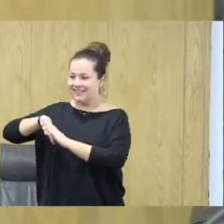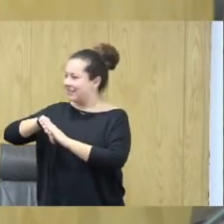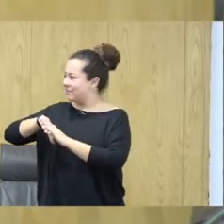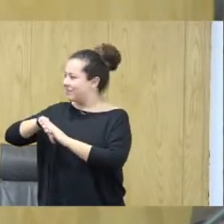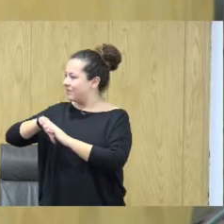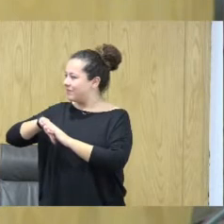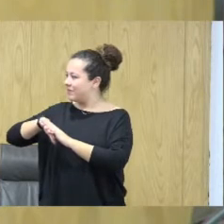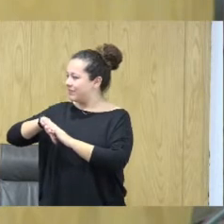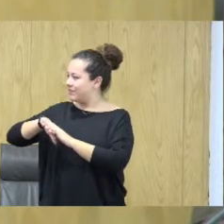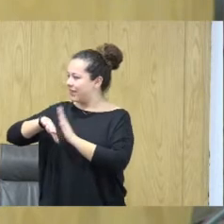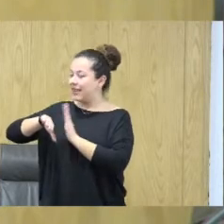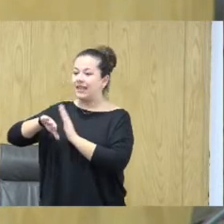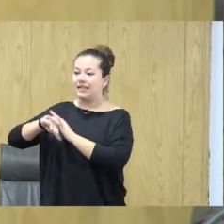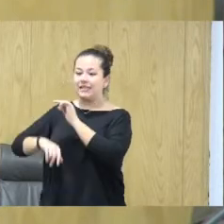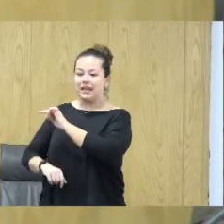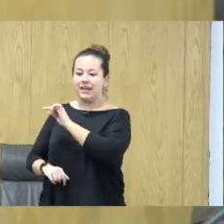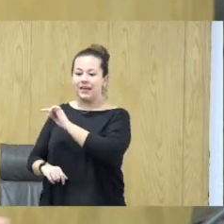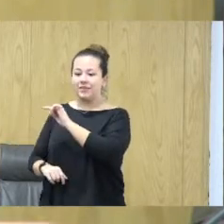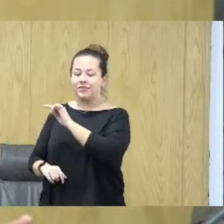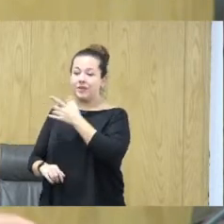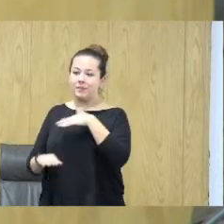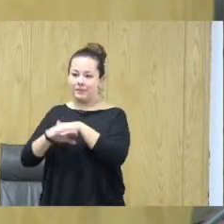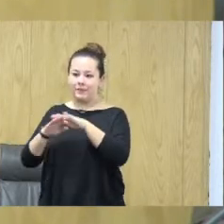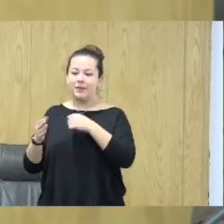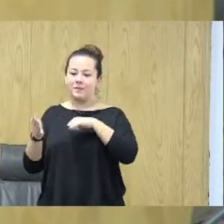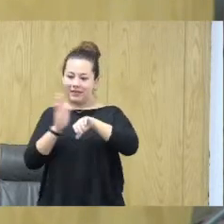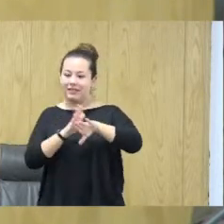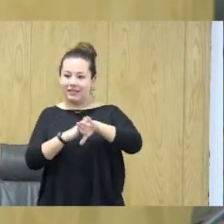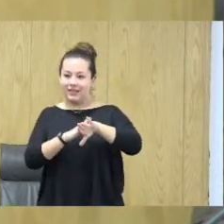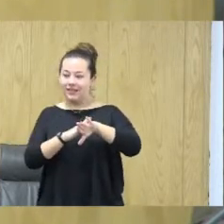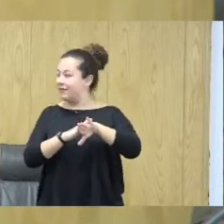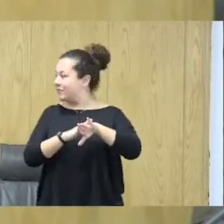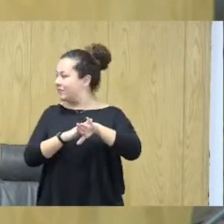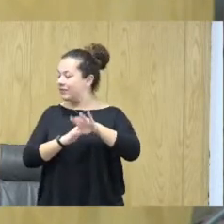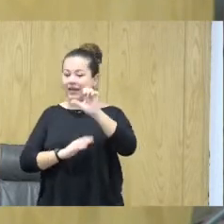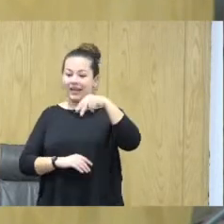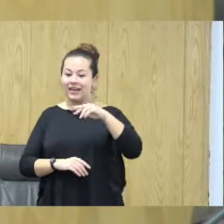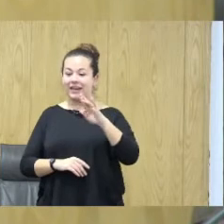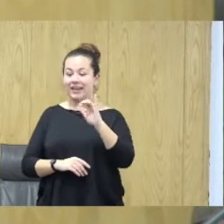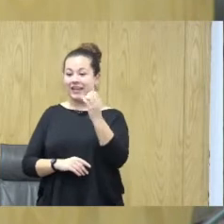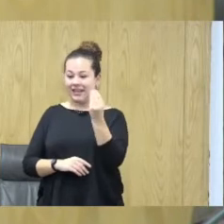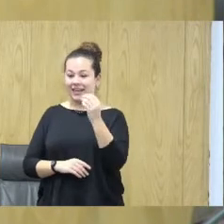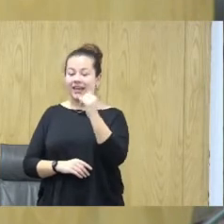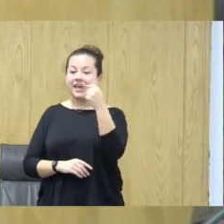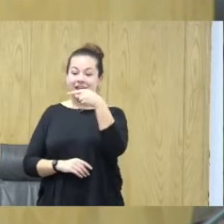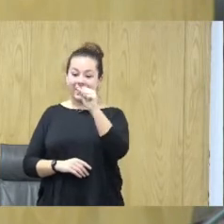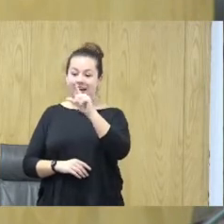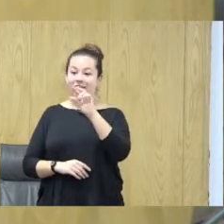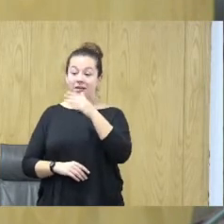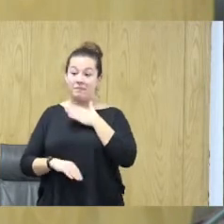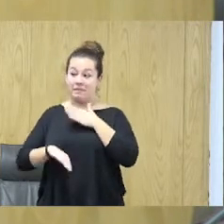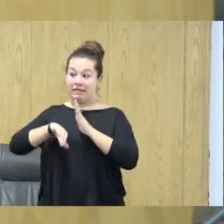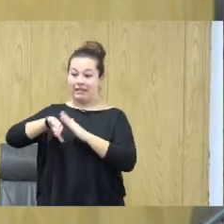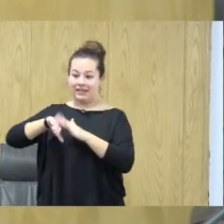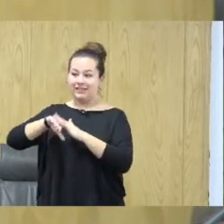así, está a mi izquierda, a su derecha, Enrique Galván. A mi derecha y en el centro,